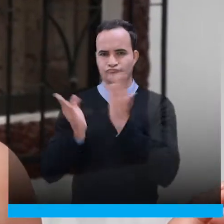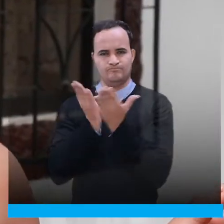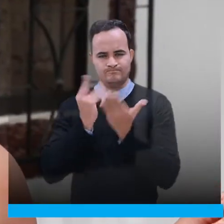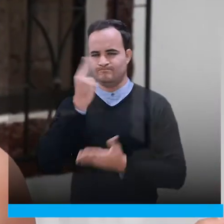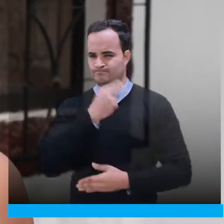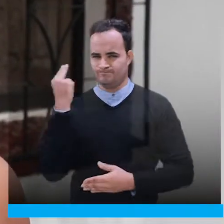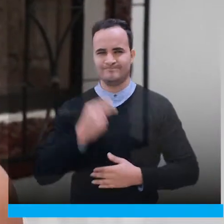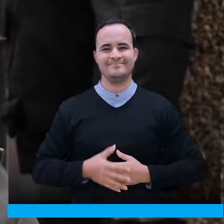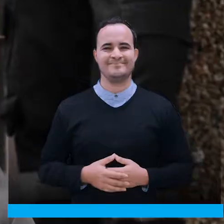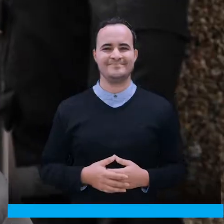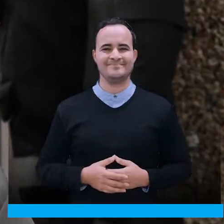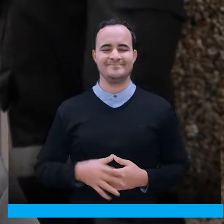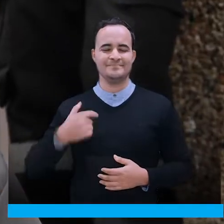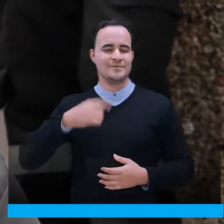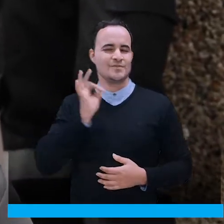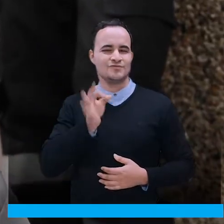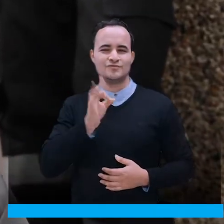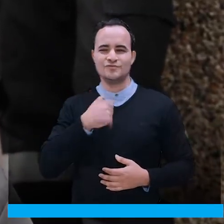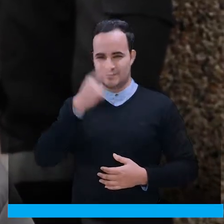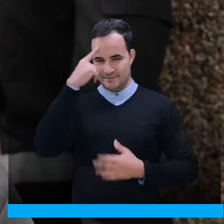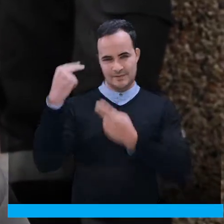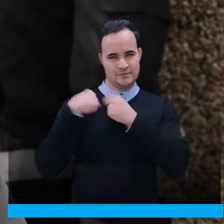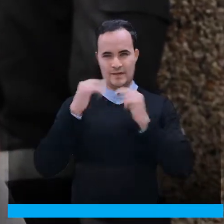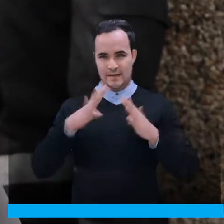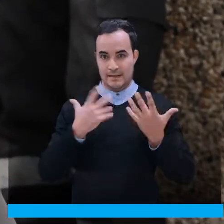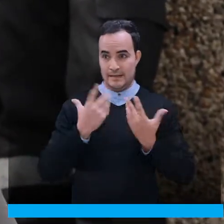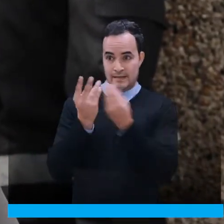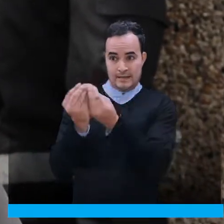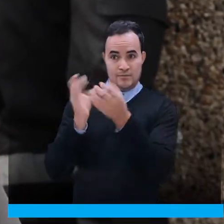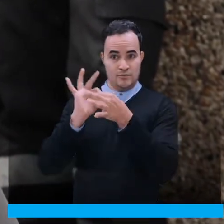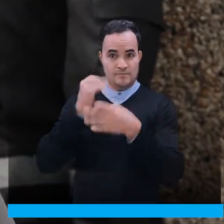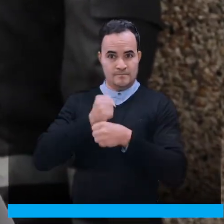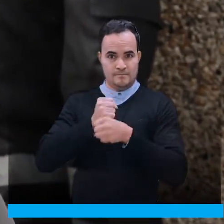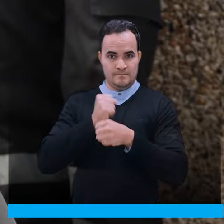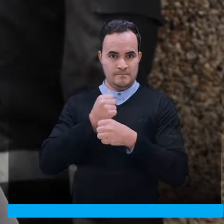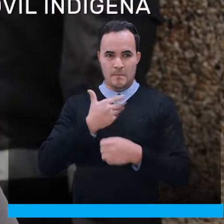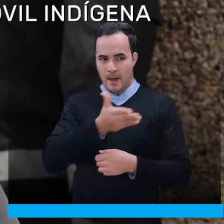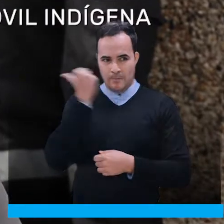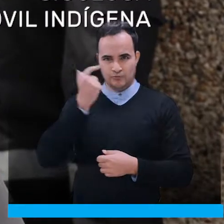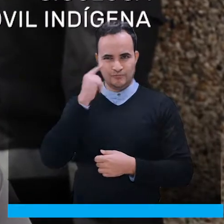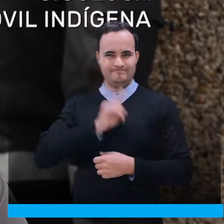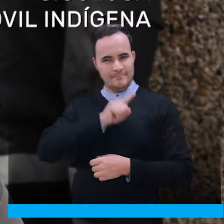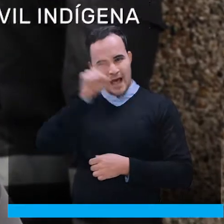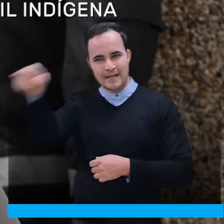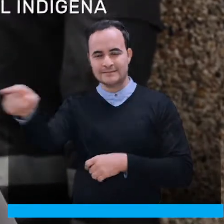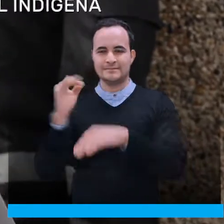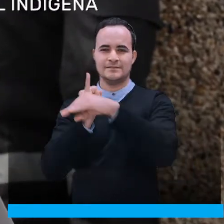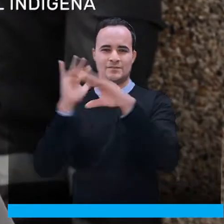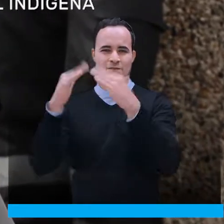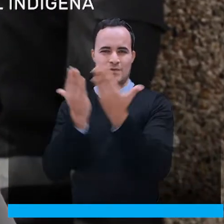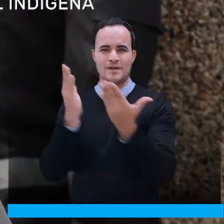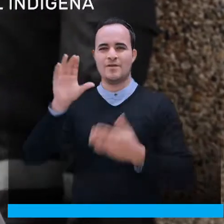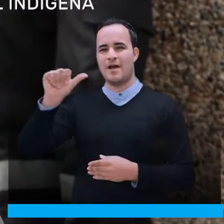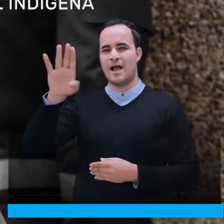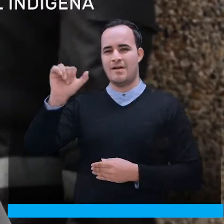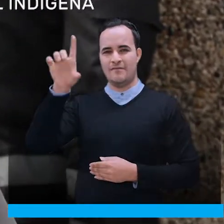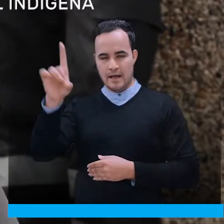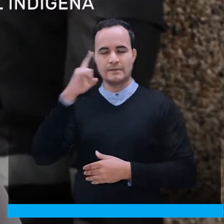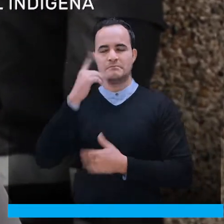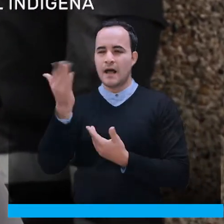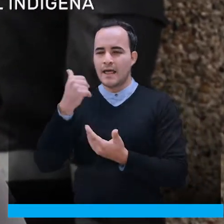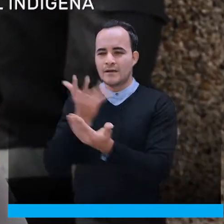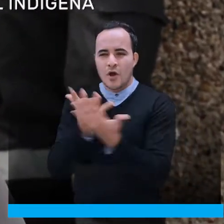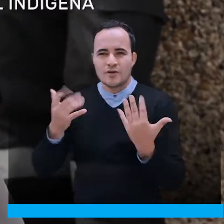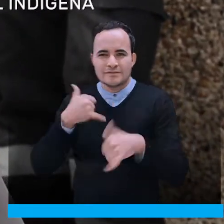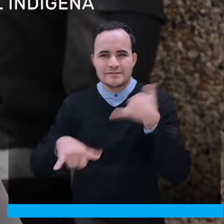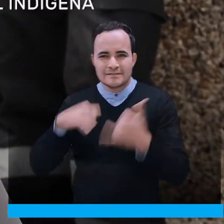que estudiéis? Yo siempre me encargo de ir con mi equipo de trabajo hasta la institución educativa de Coraba a